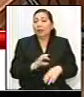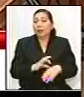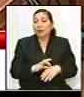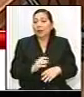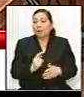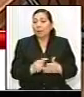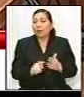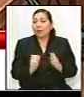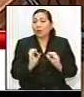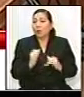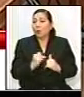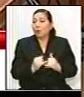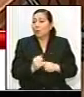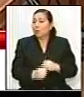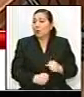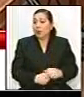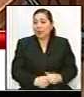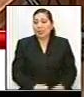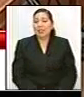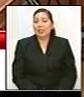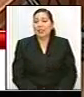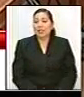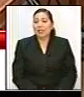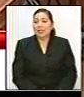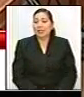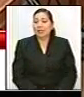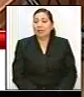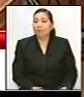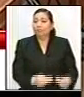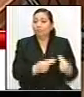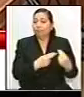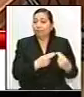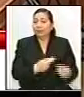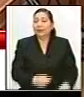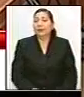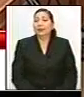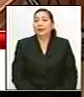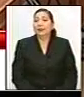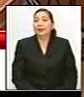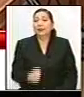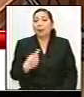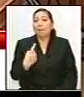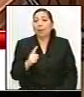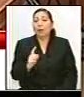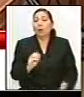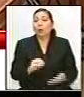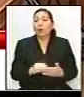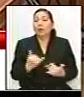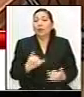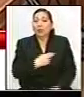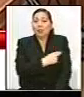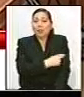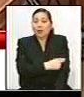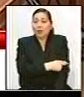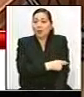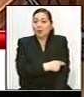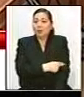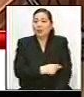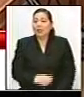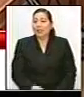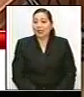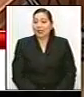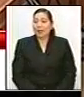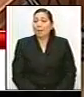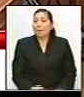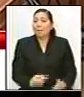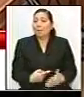que los últimos años, digamos, lo asuman lo que se va a requerir para cuando se haga este hospital. Es importante